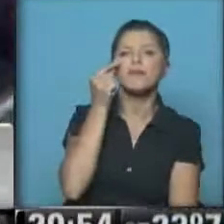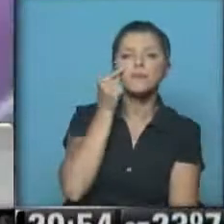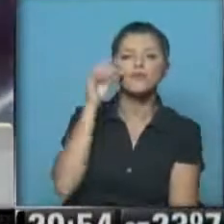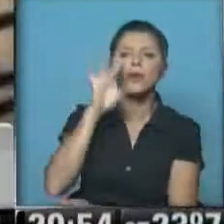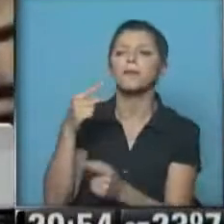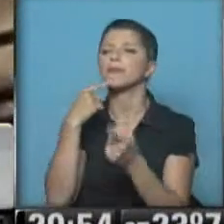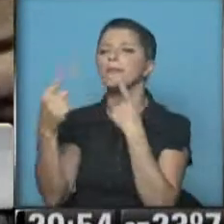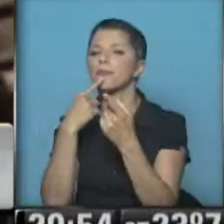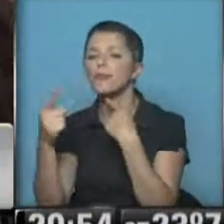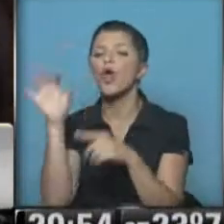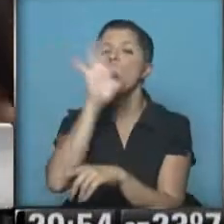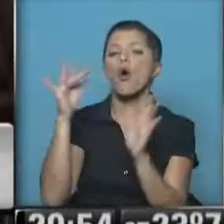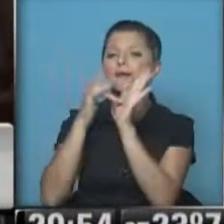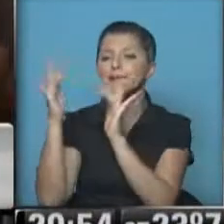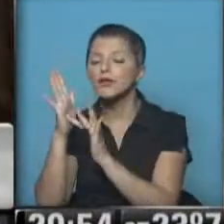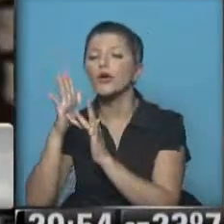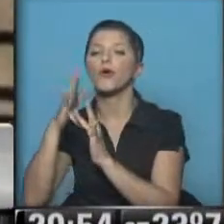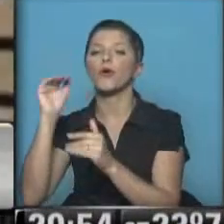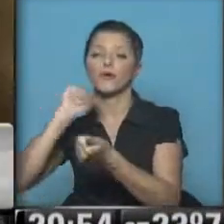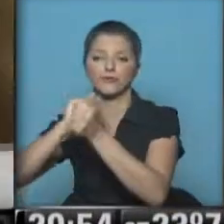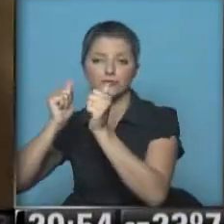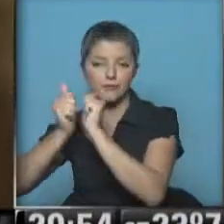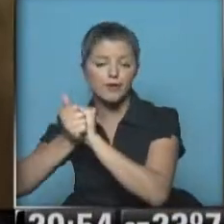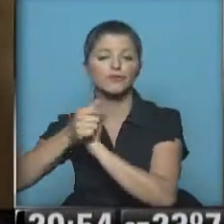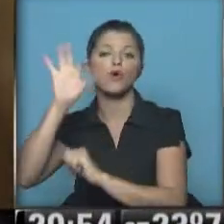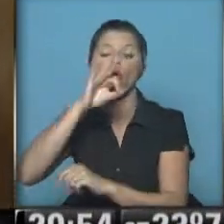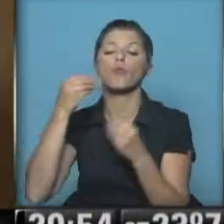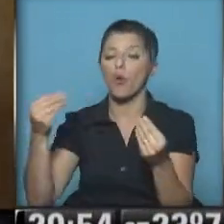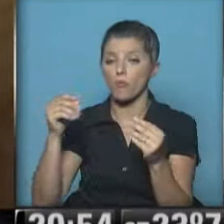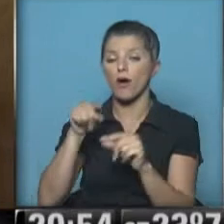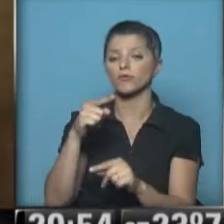nacionalidad, religión, sexo u orientación sexual.